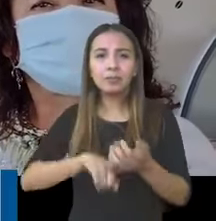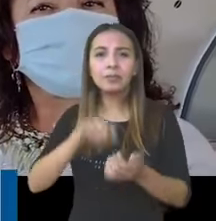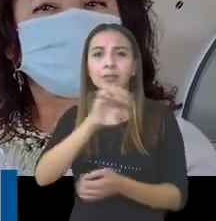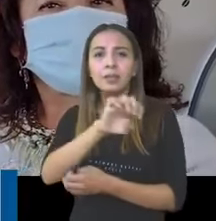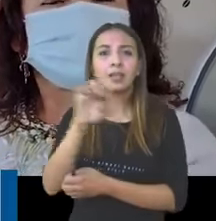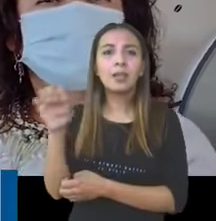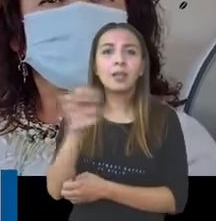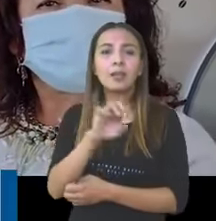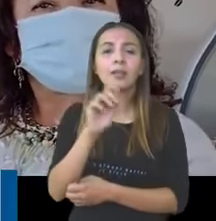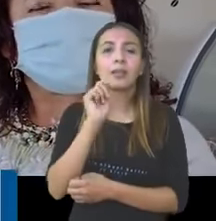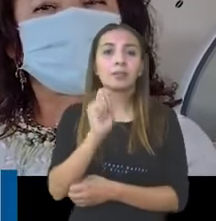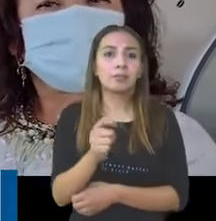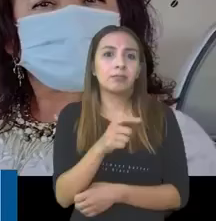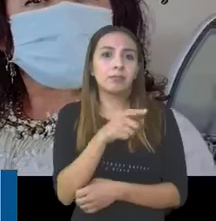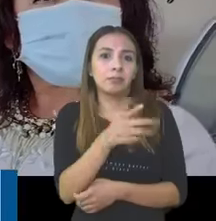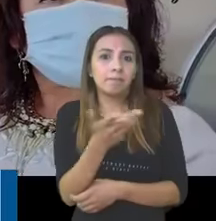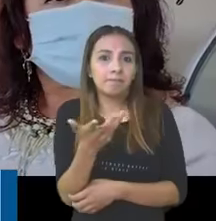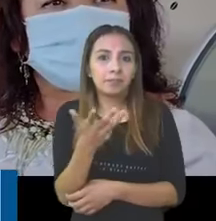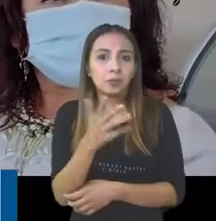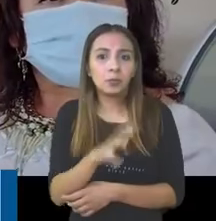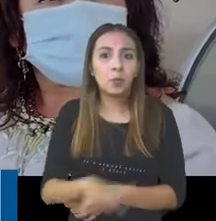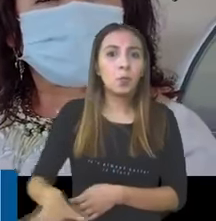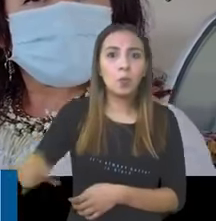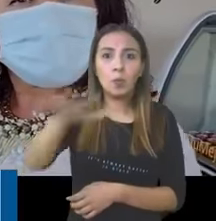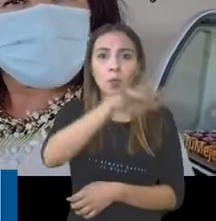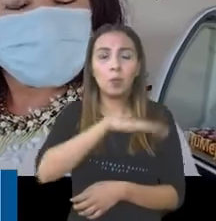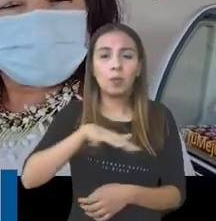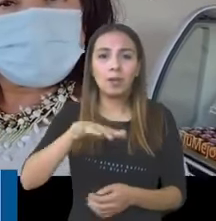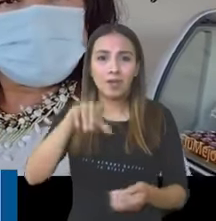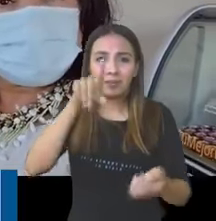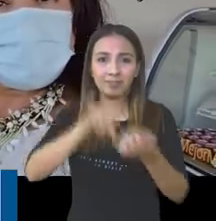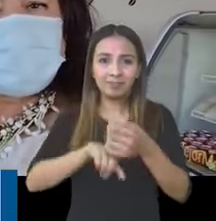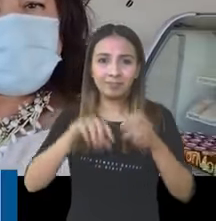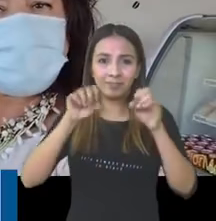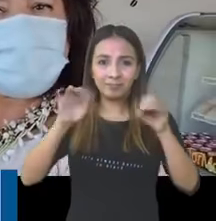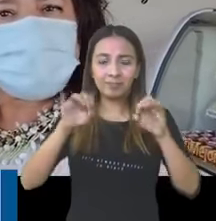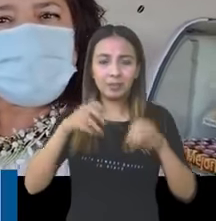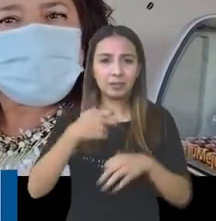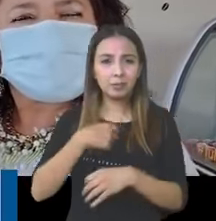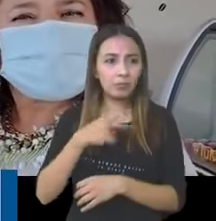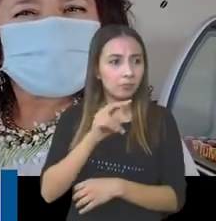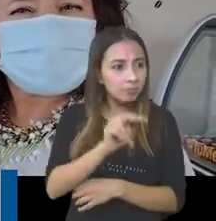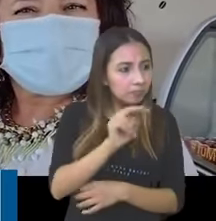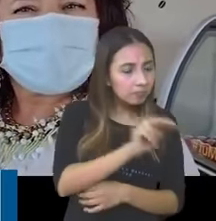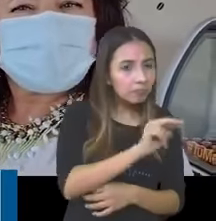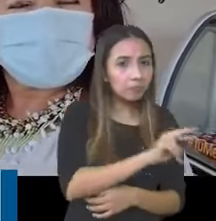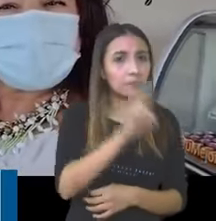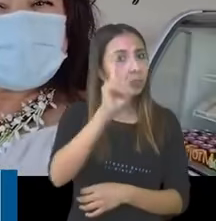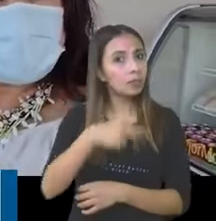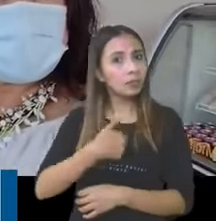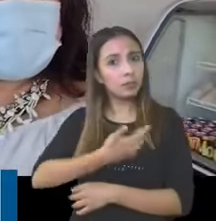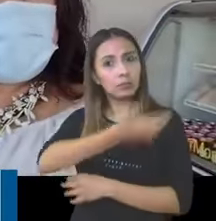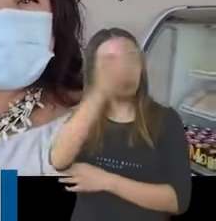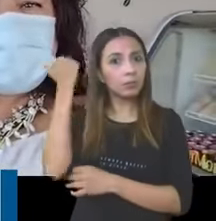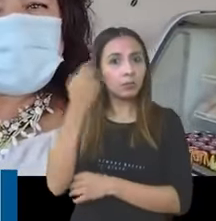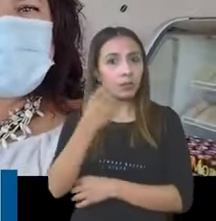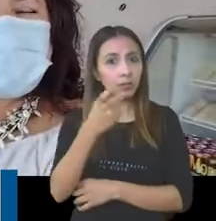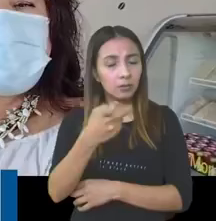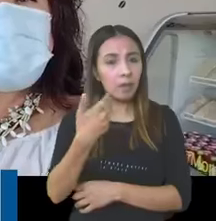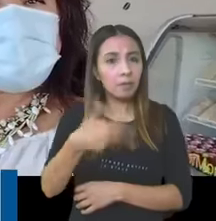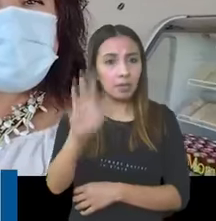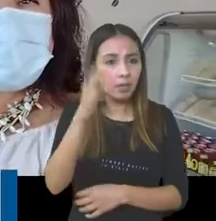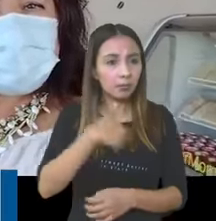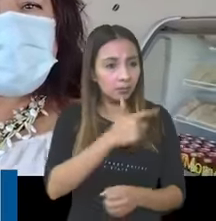estado que se quedan todas las áreas... De acuerdo a lo que acabo de escuchar, esto desconocía esto que acabo de escuchar por parte de